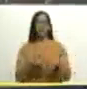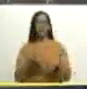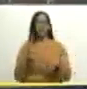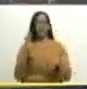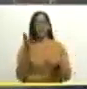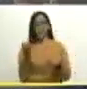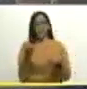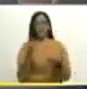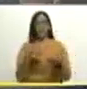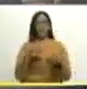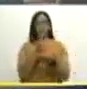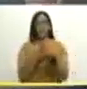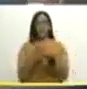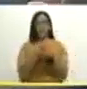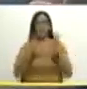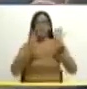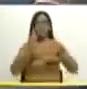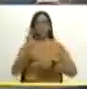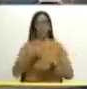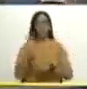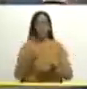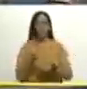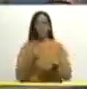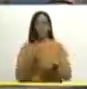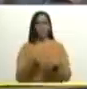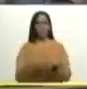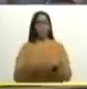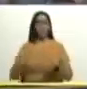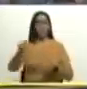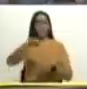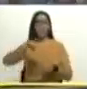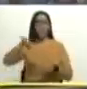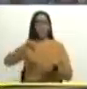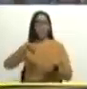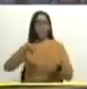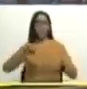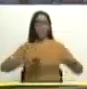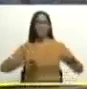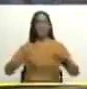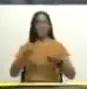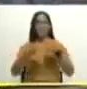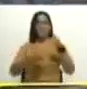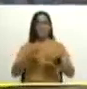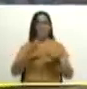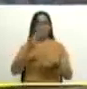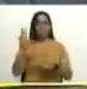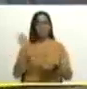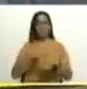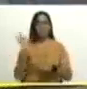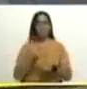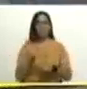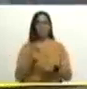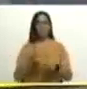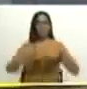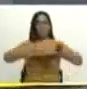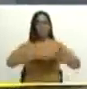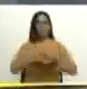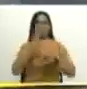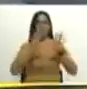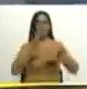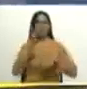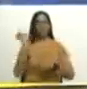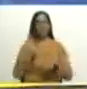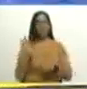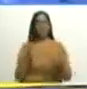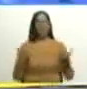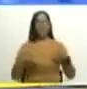nacional, 13%. Sector lubricantes, 33%. El sector calzado, 12%. A